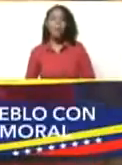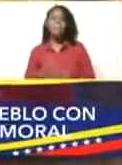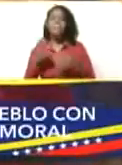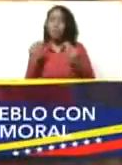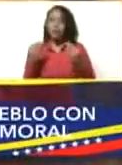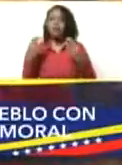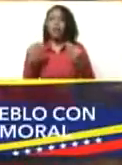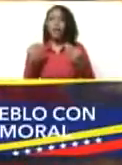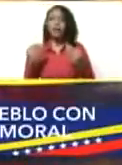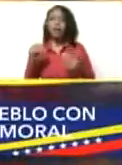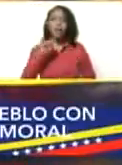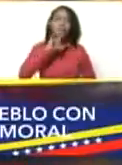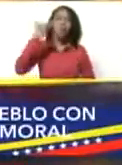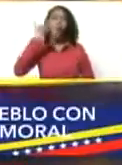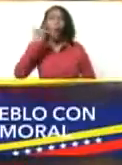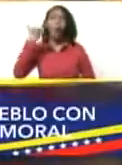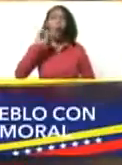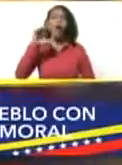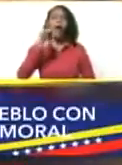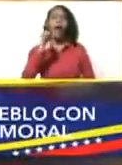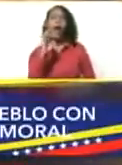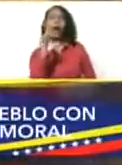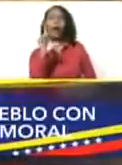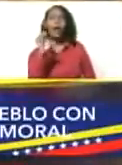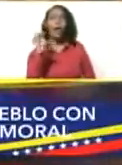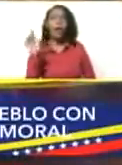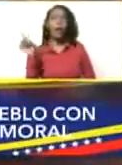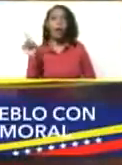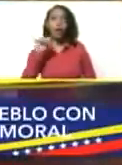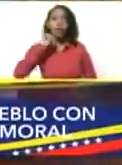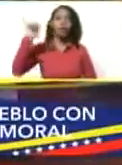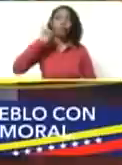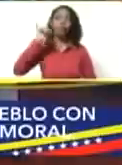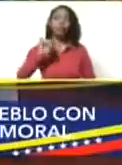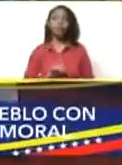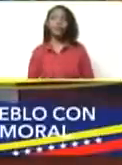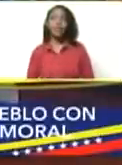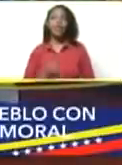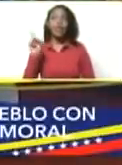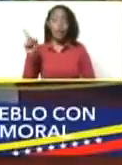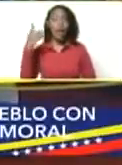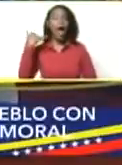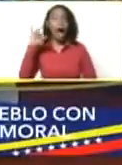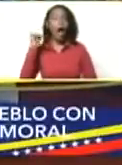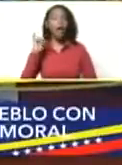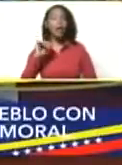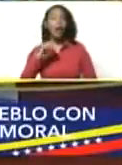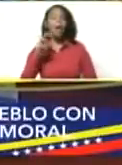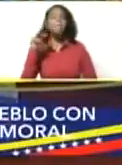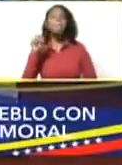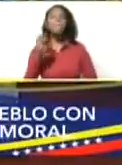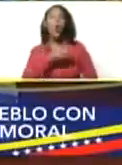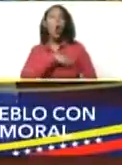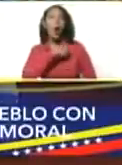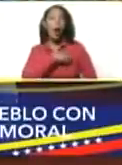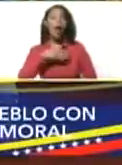Bastante los denunció Arle Herrera y tenía moral para denunciar a esa izquierda